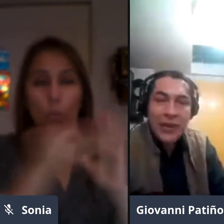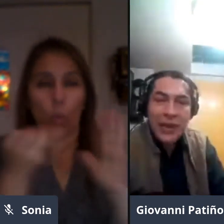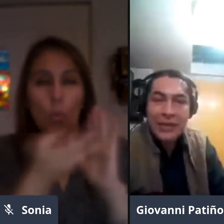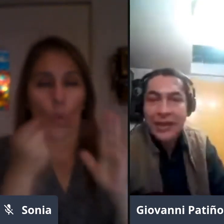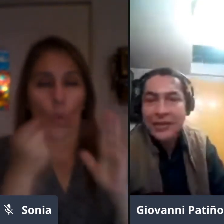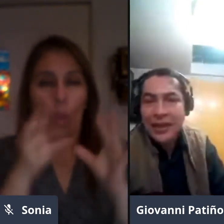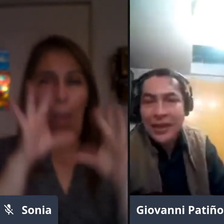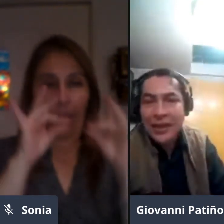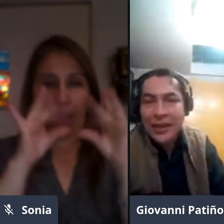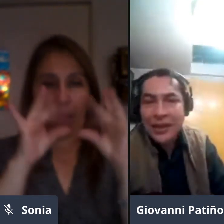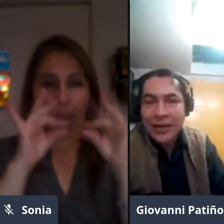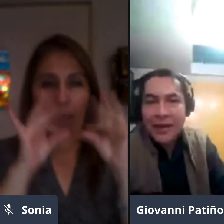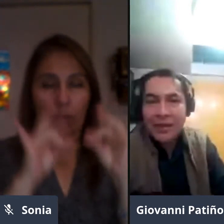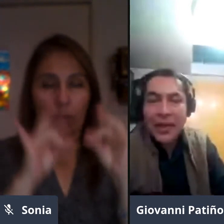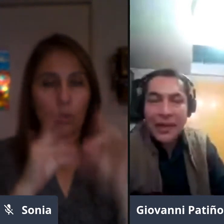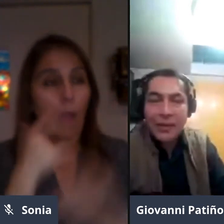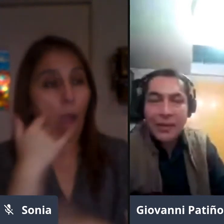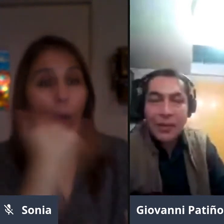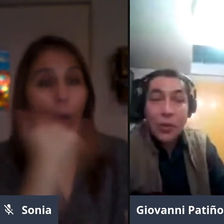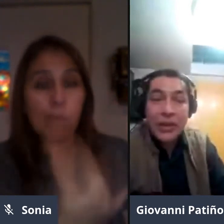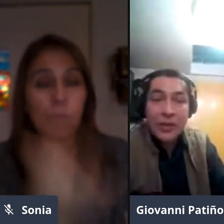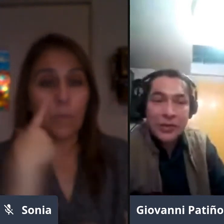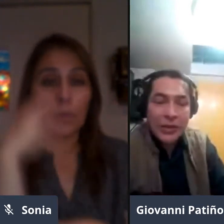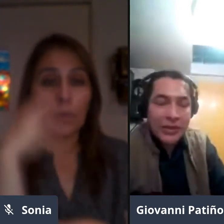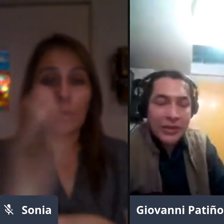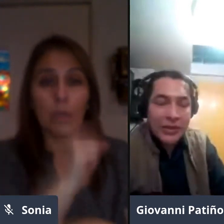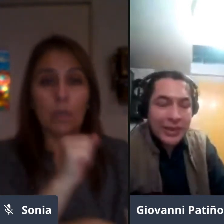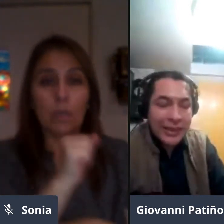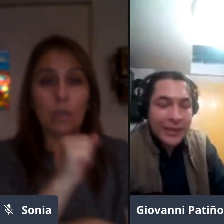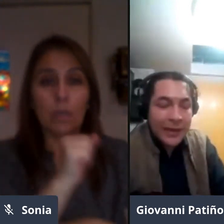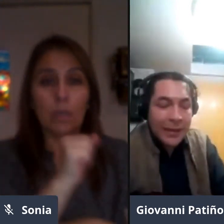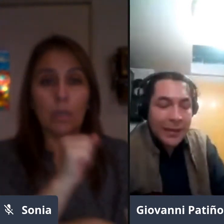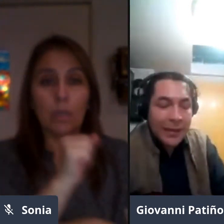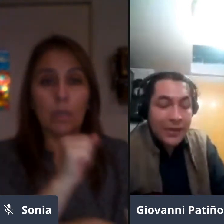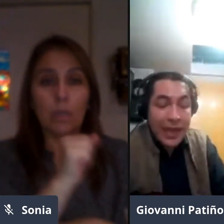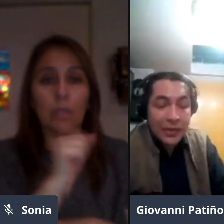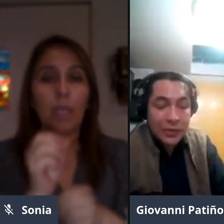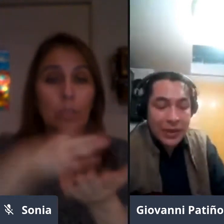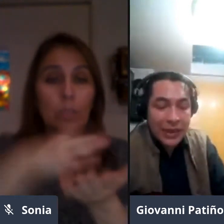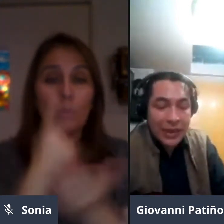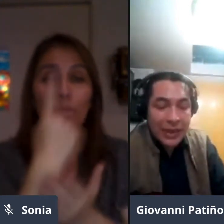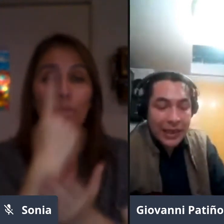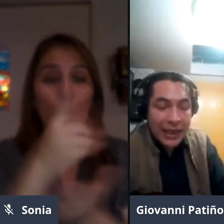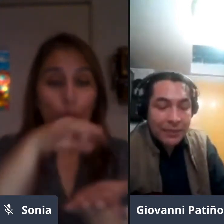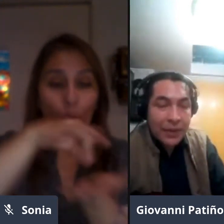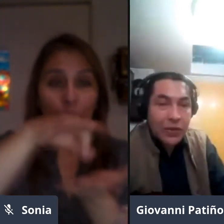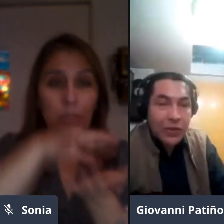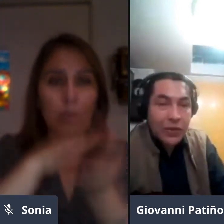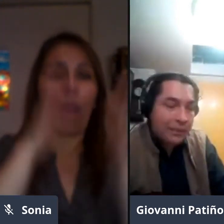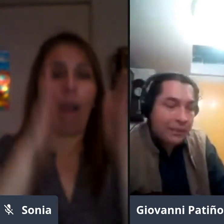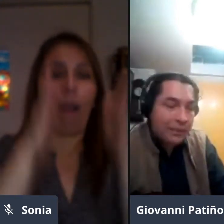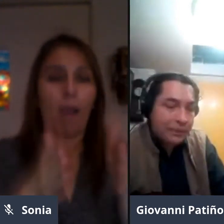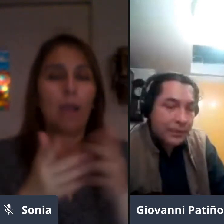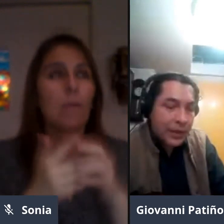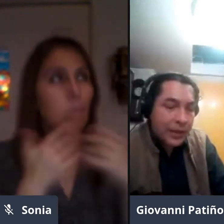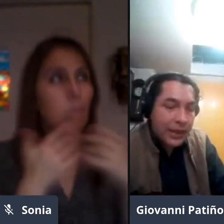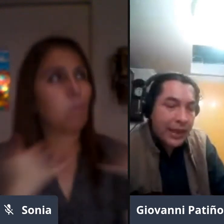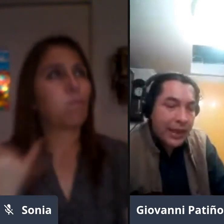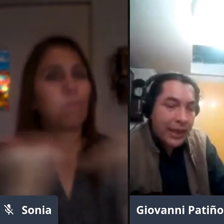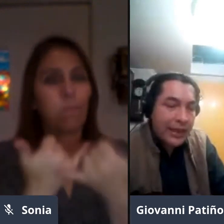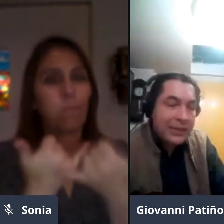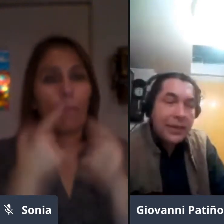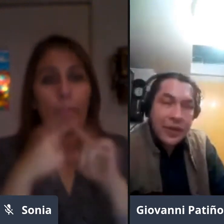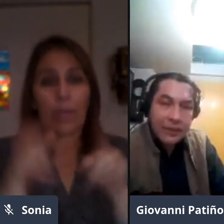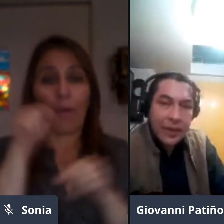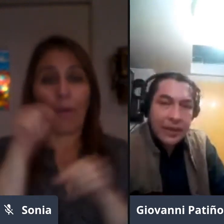es el montaje de monocultivo no entonces mira que lo de este tema de